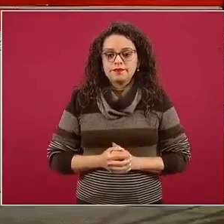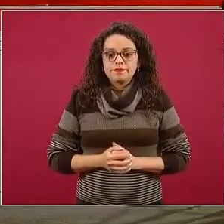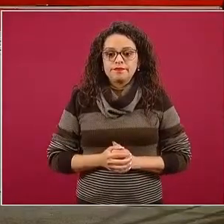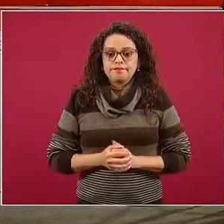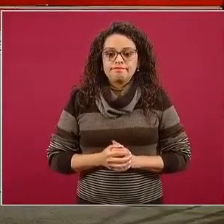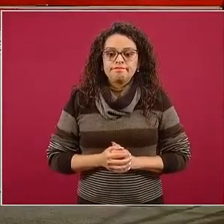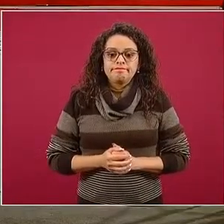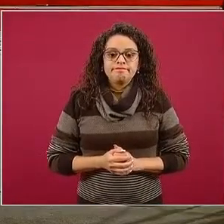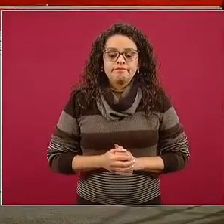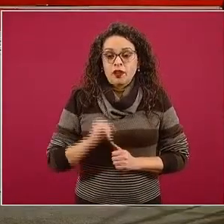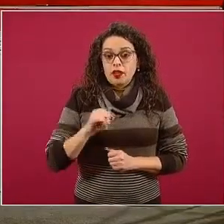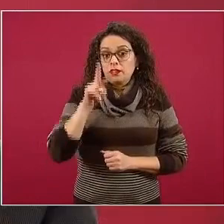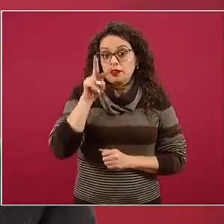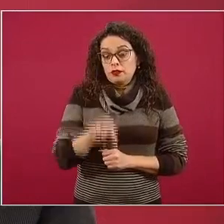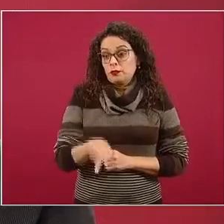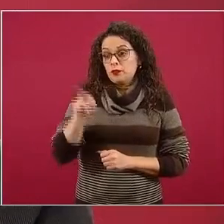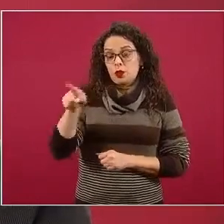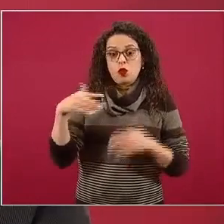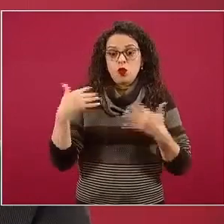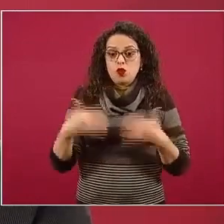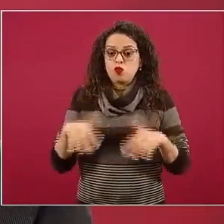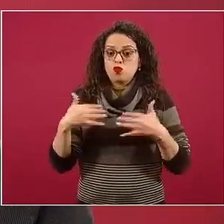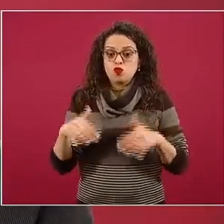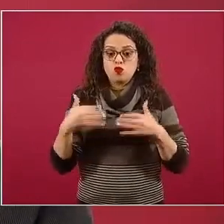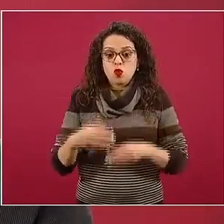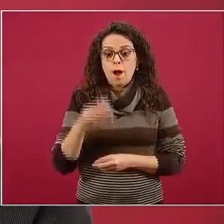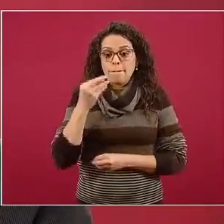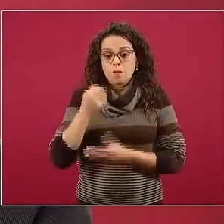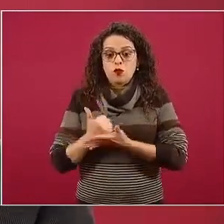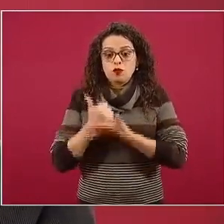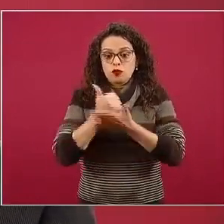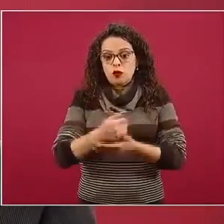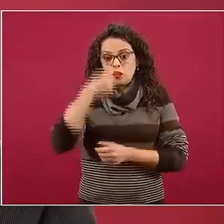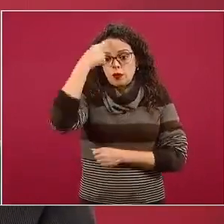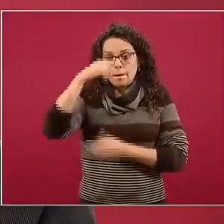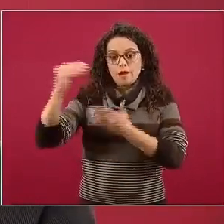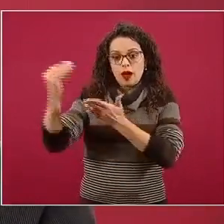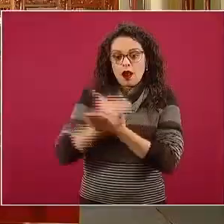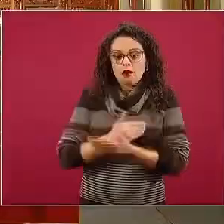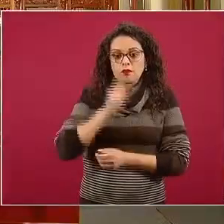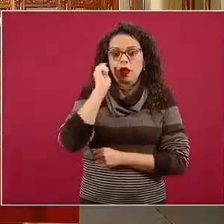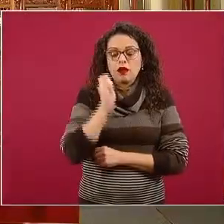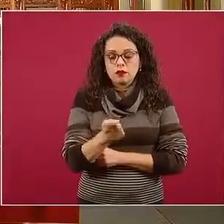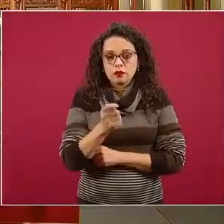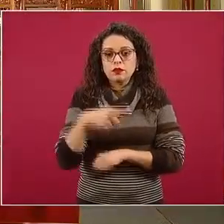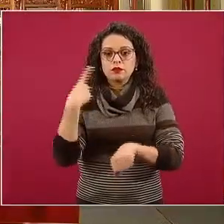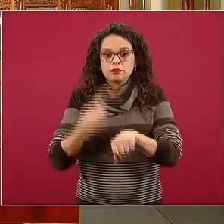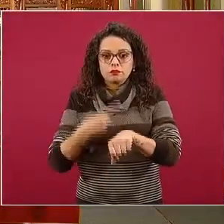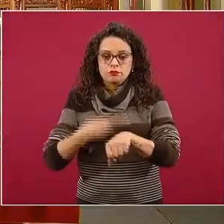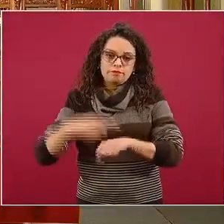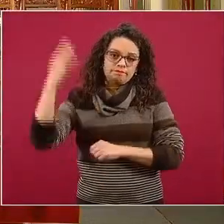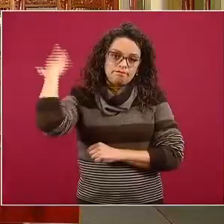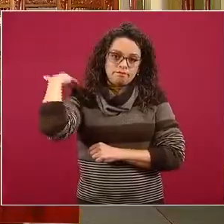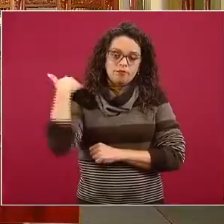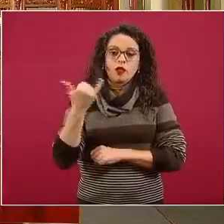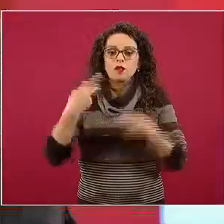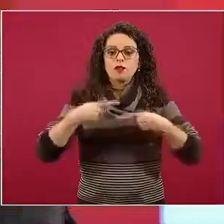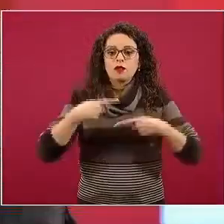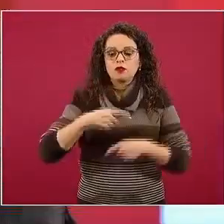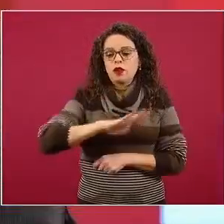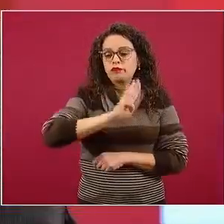él contribuyó a la reducción de la mortalidad y la morbilidad por enfermedades pulmonares